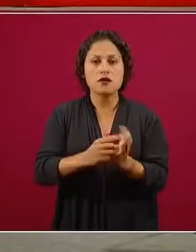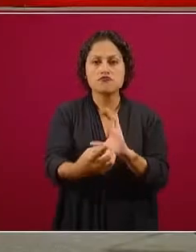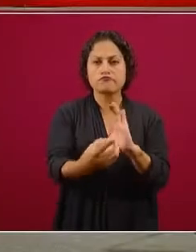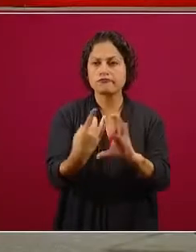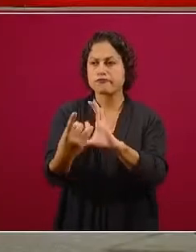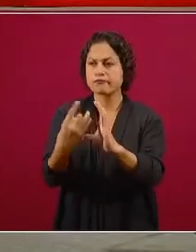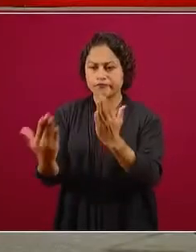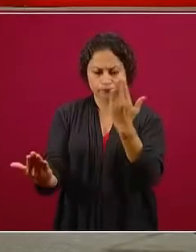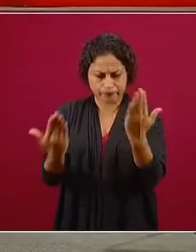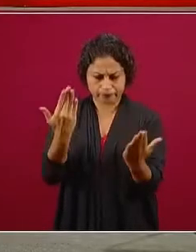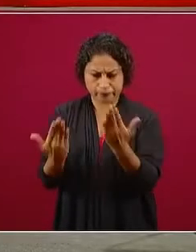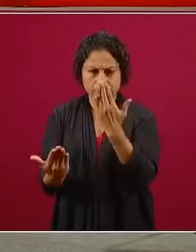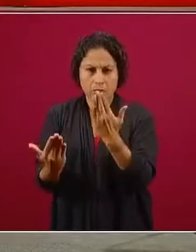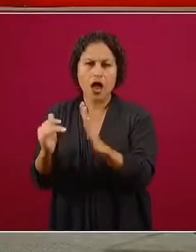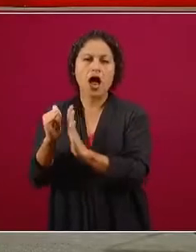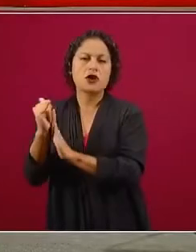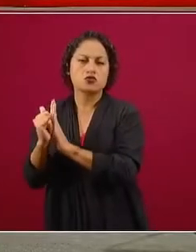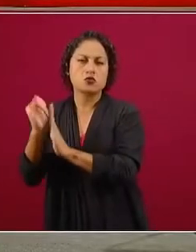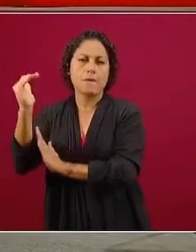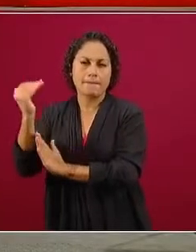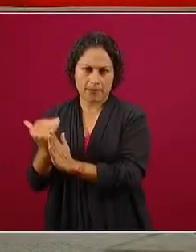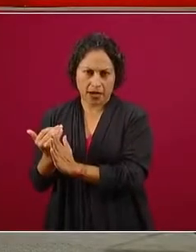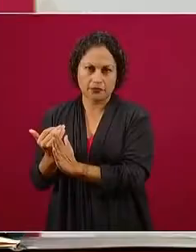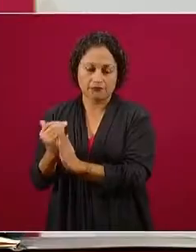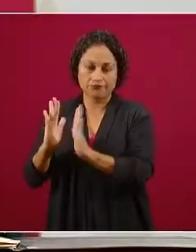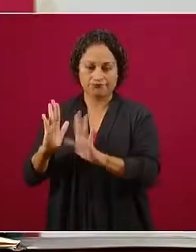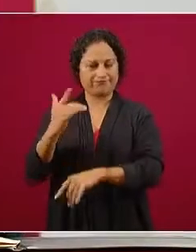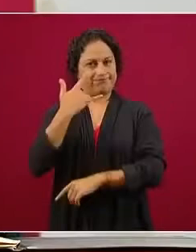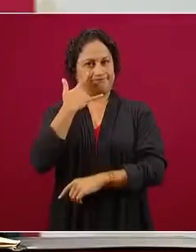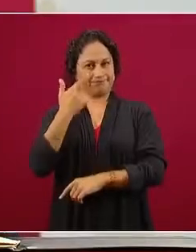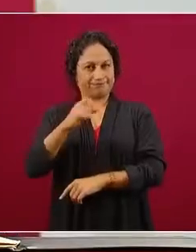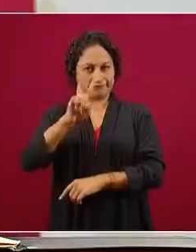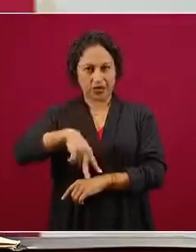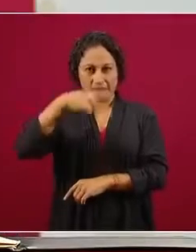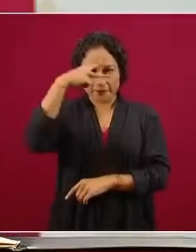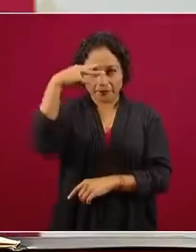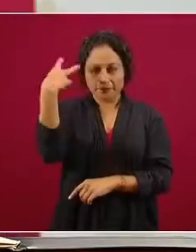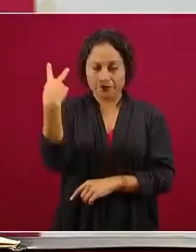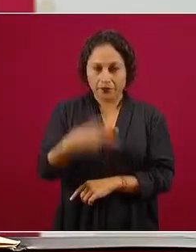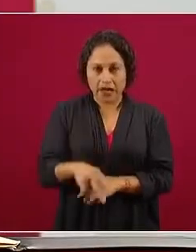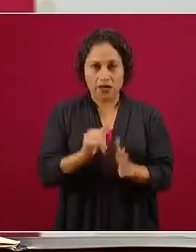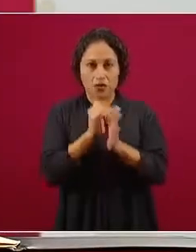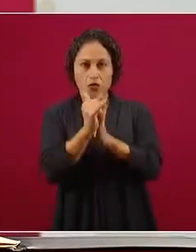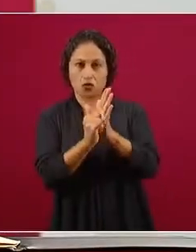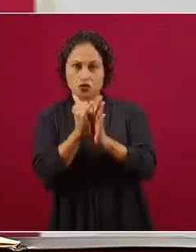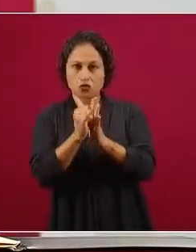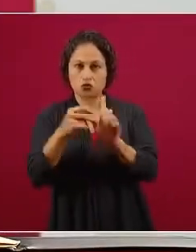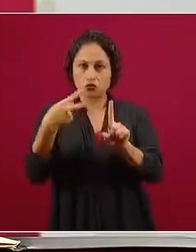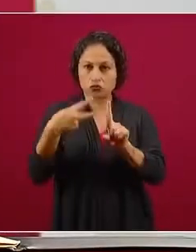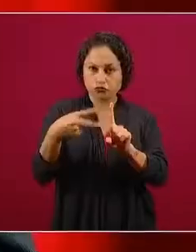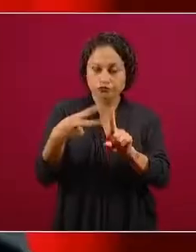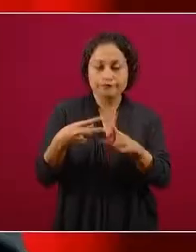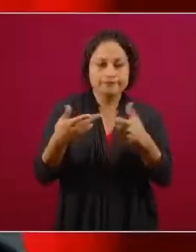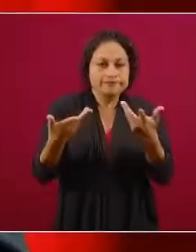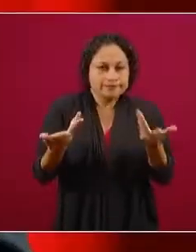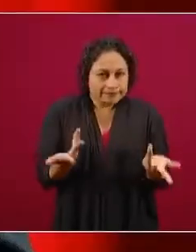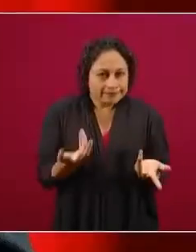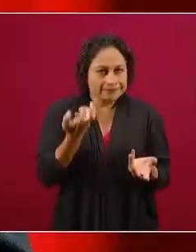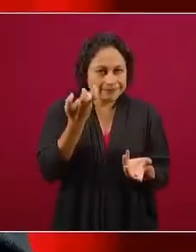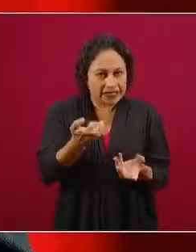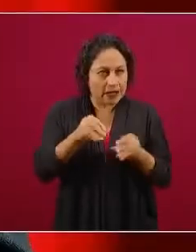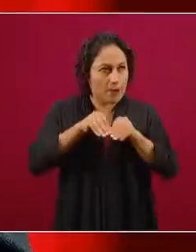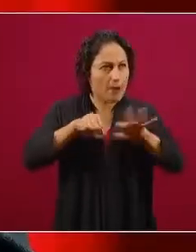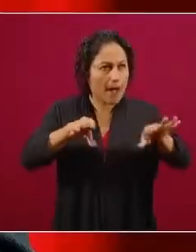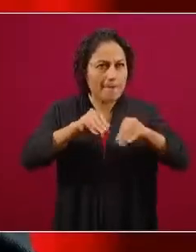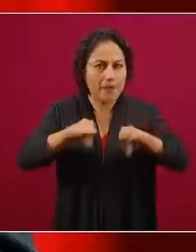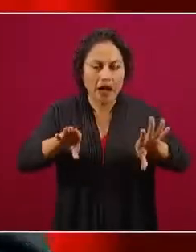grado en YouTube. Es curioso que en México el YouTube o la plataforma de YouTube no sea una de las generadoras